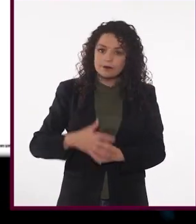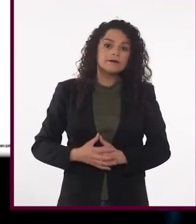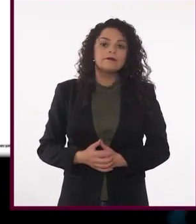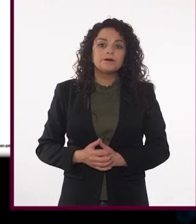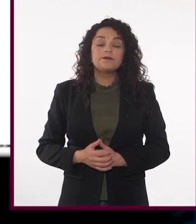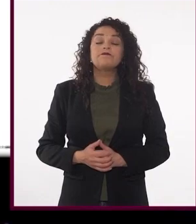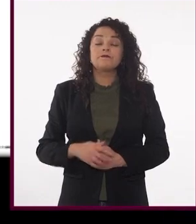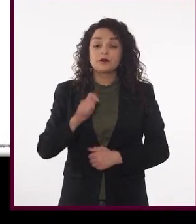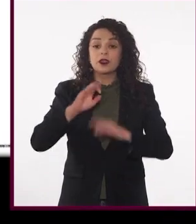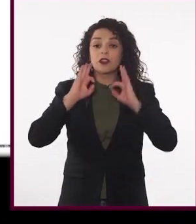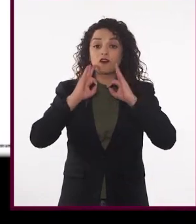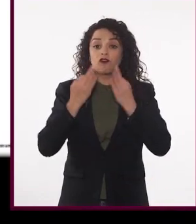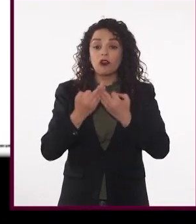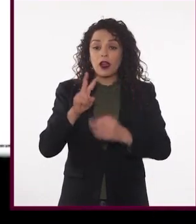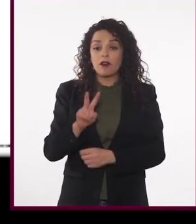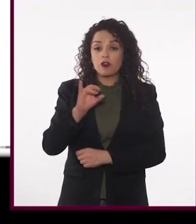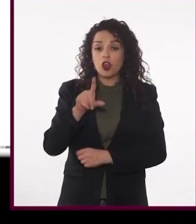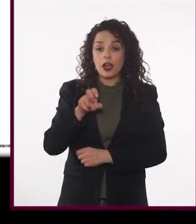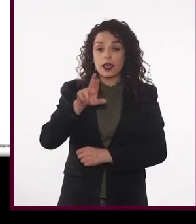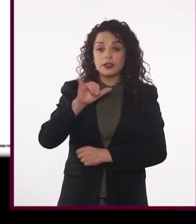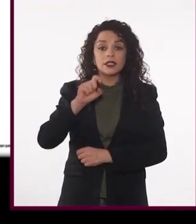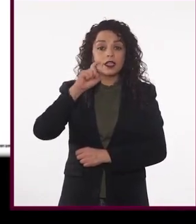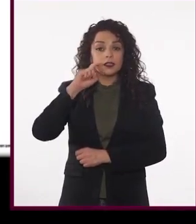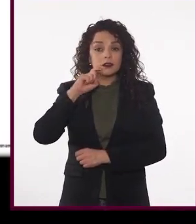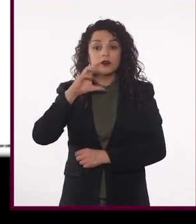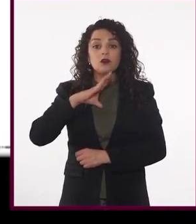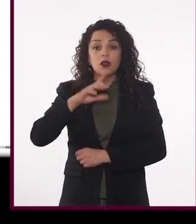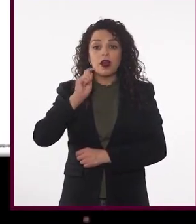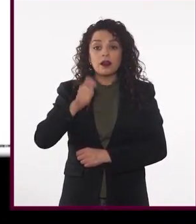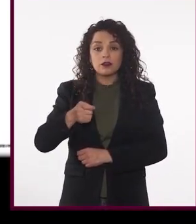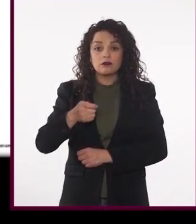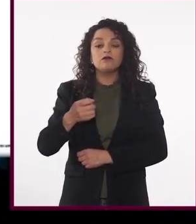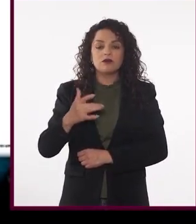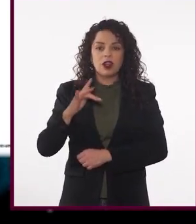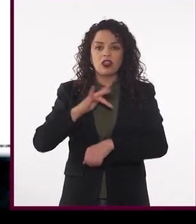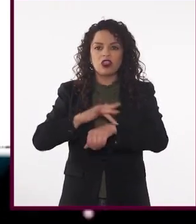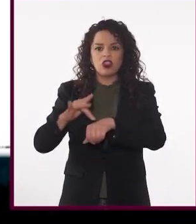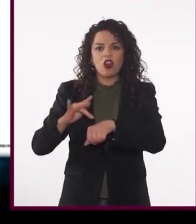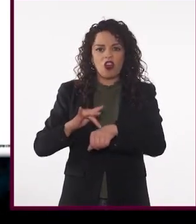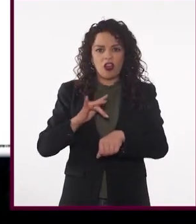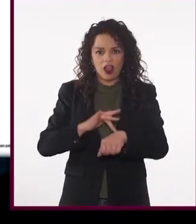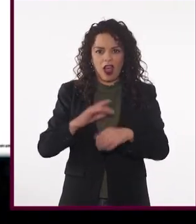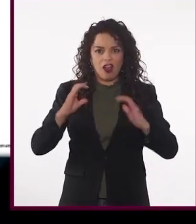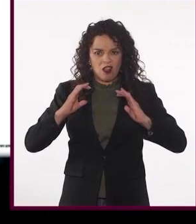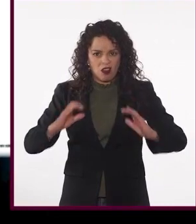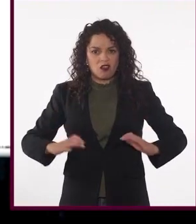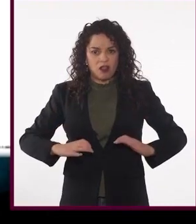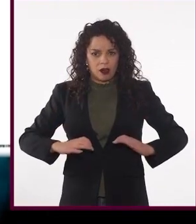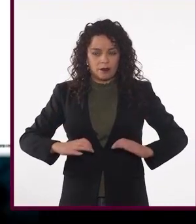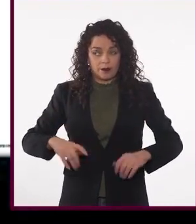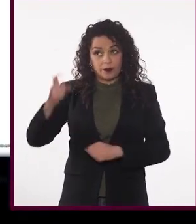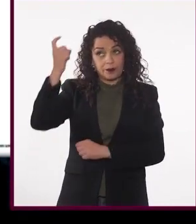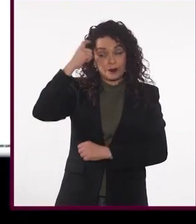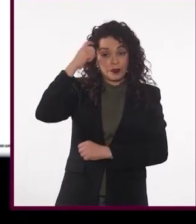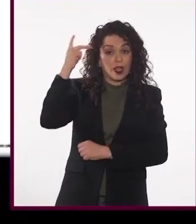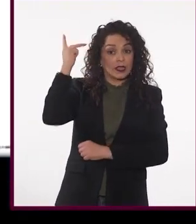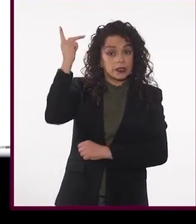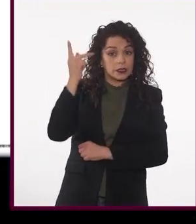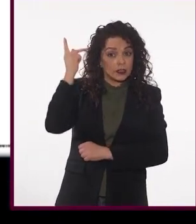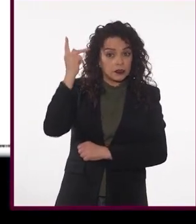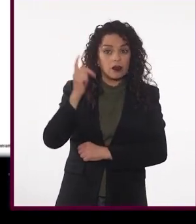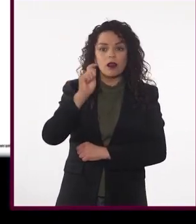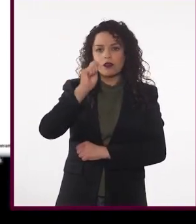las formas que puede tomar la violencia sexual se encuentran la física, como los tocamientos indeseados,